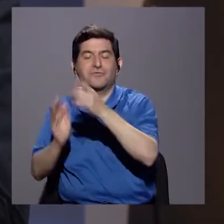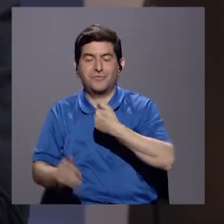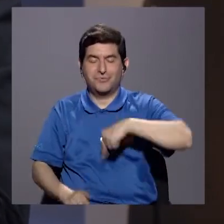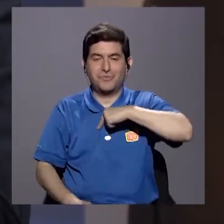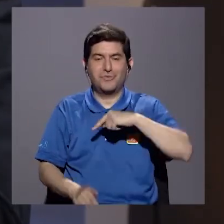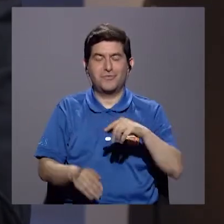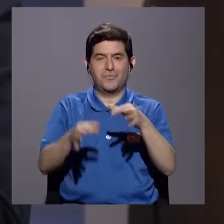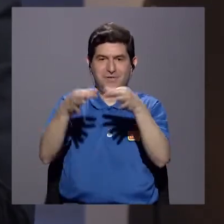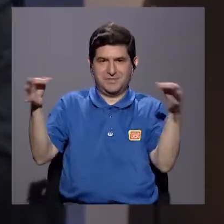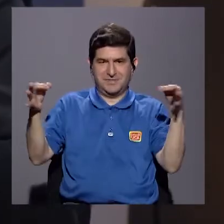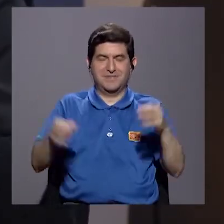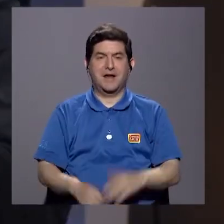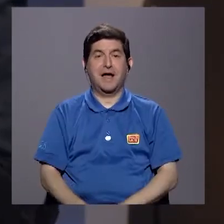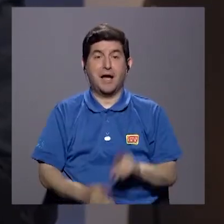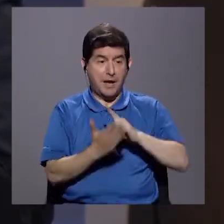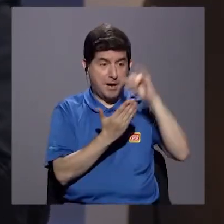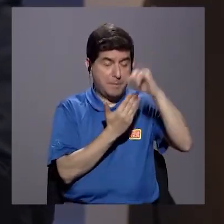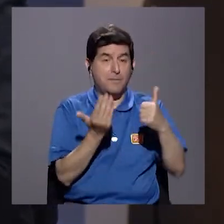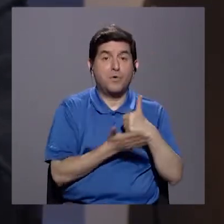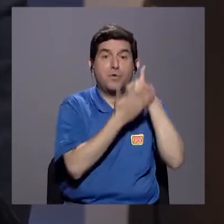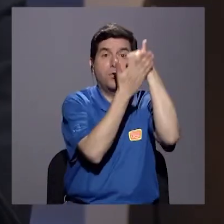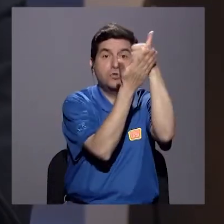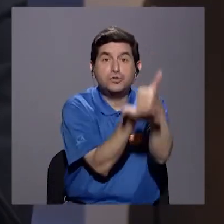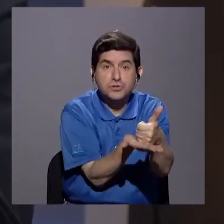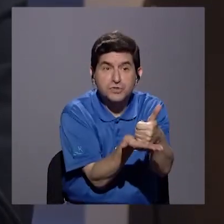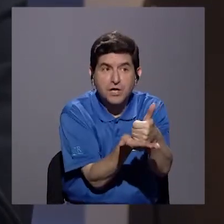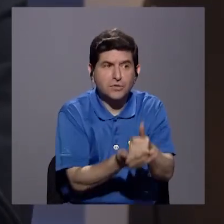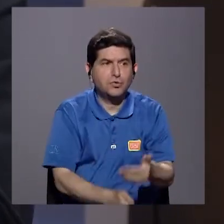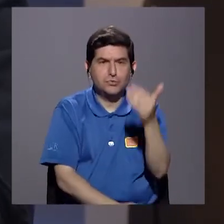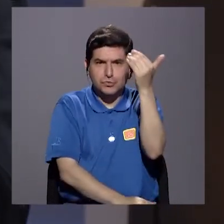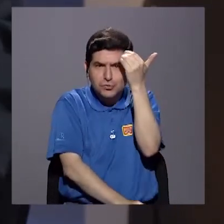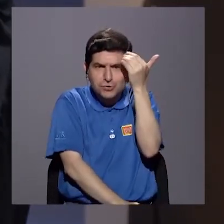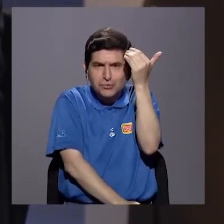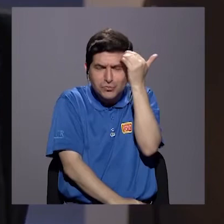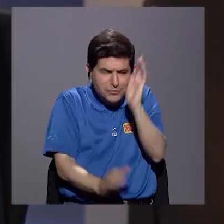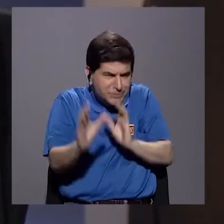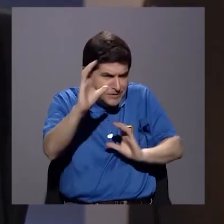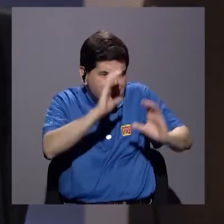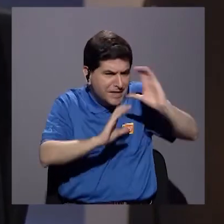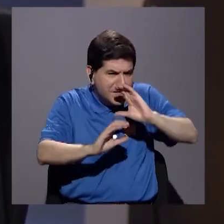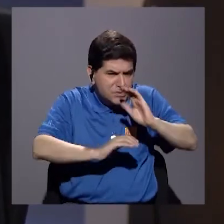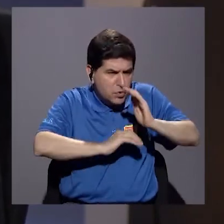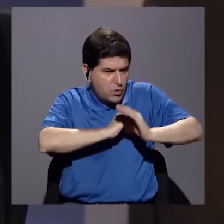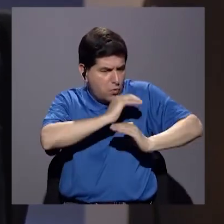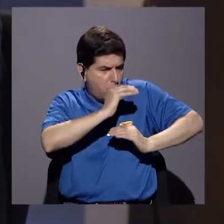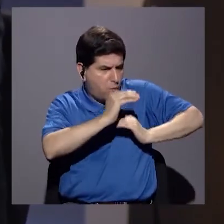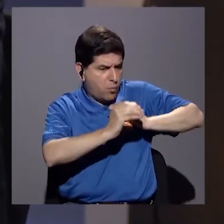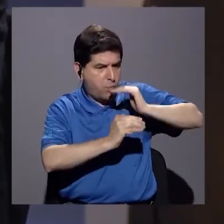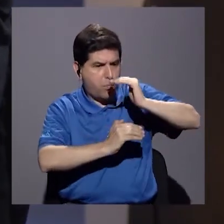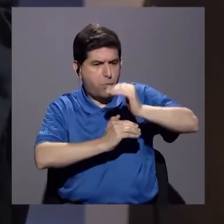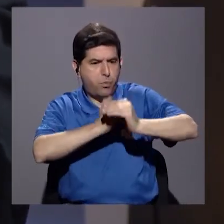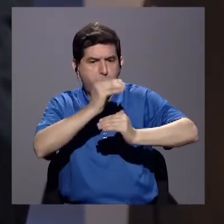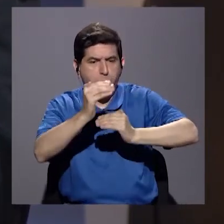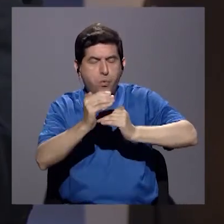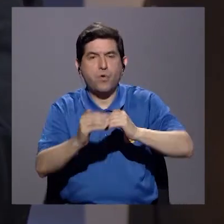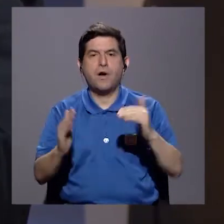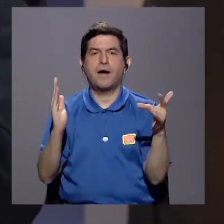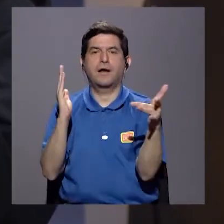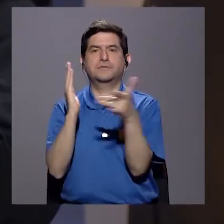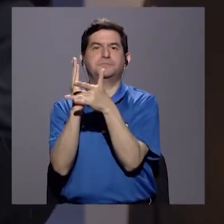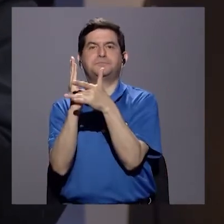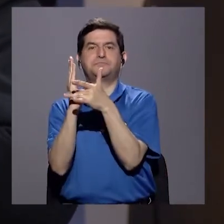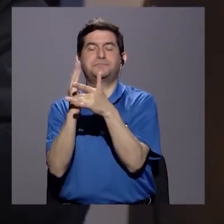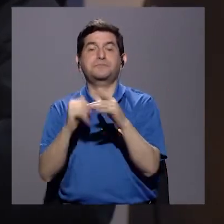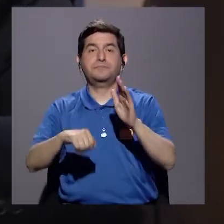Ese es nuestro lema. Es decir, que nuestros proyectos contribuyan a que el conocimiento científico evolucione a un